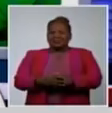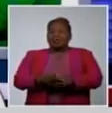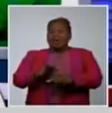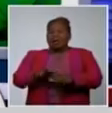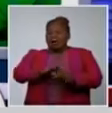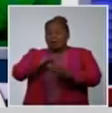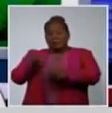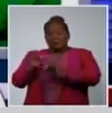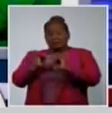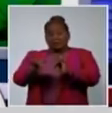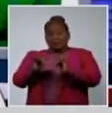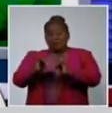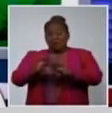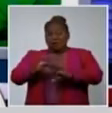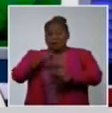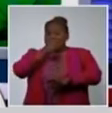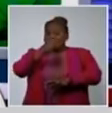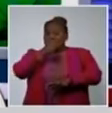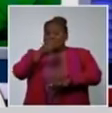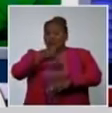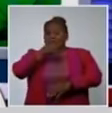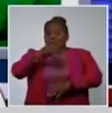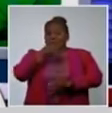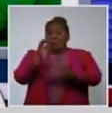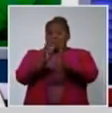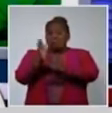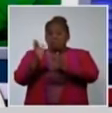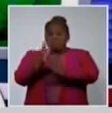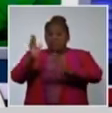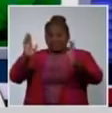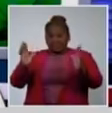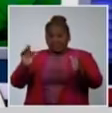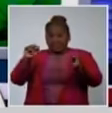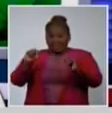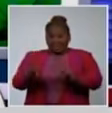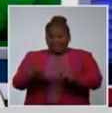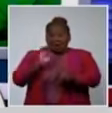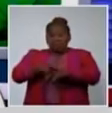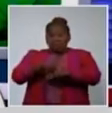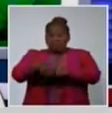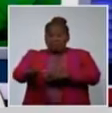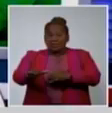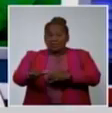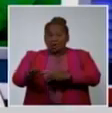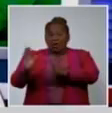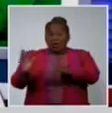inicio son las que hace tres de ciudadana sobre dos